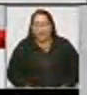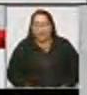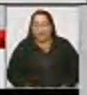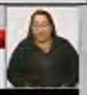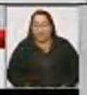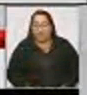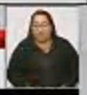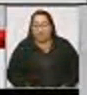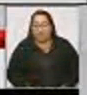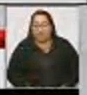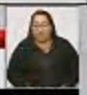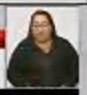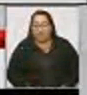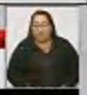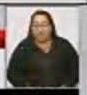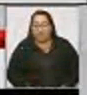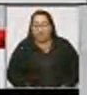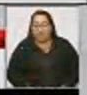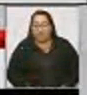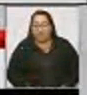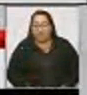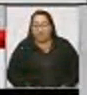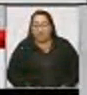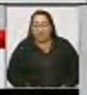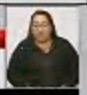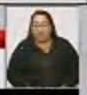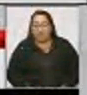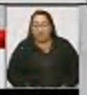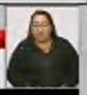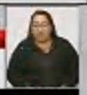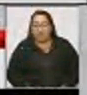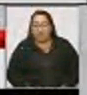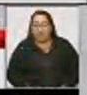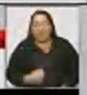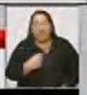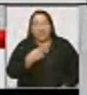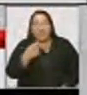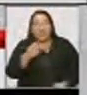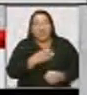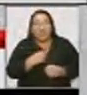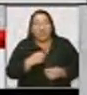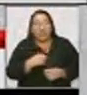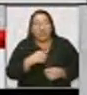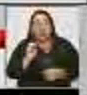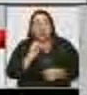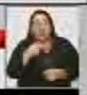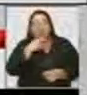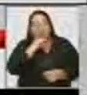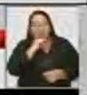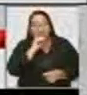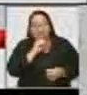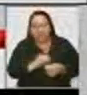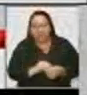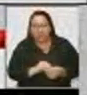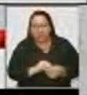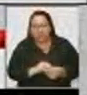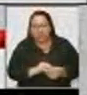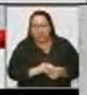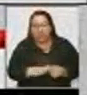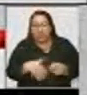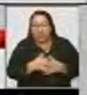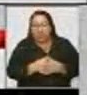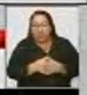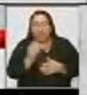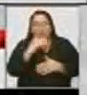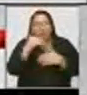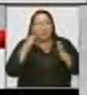desde el inicio del proceso. A la fecha tenemos 100 centros de emergencia mujer que están implementados